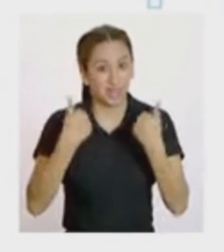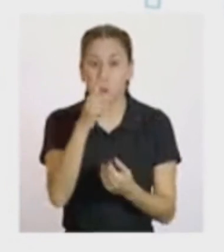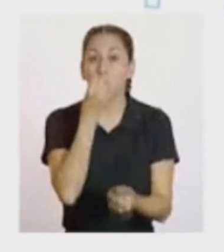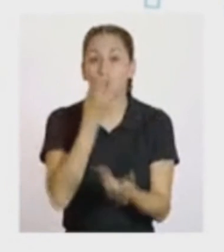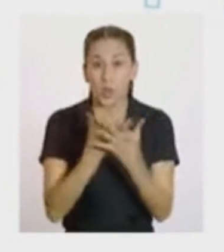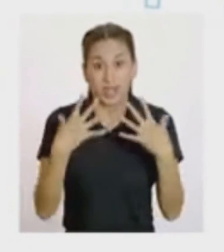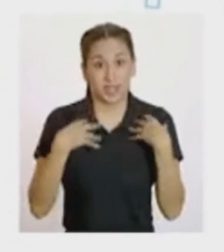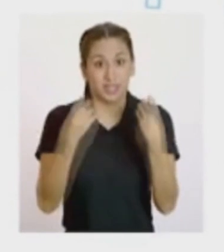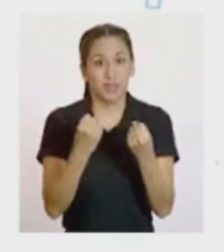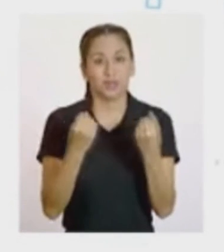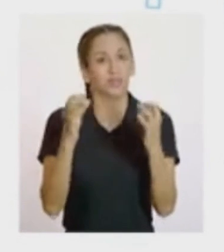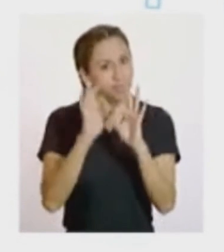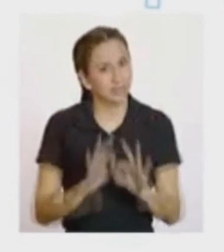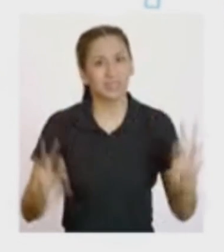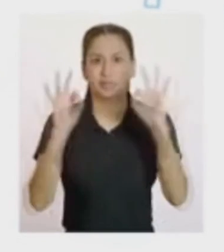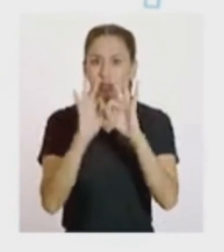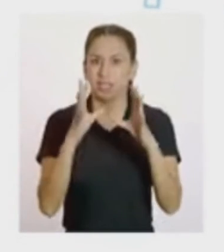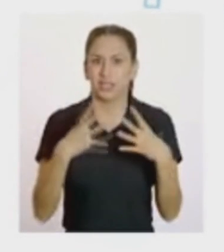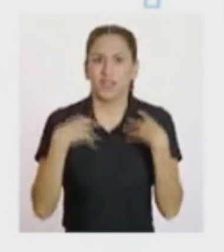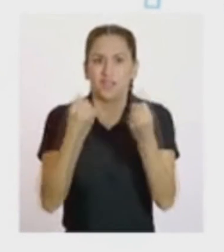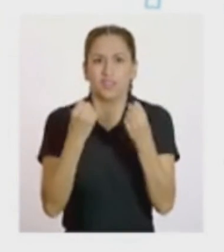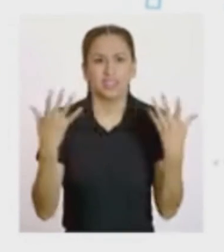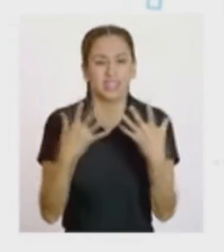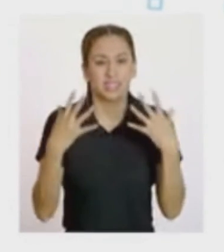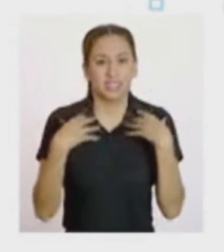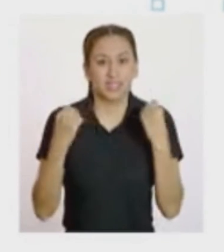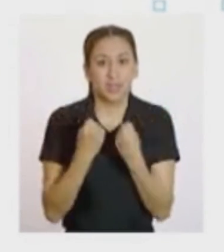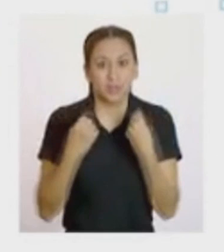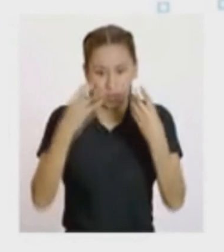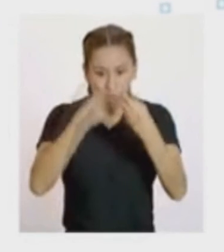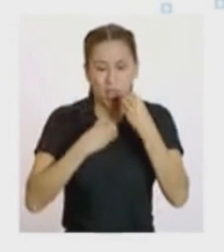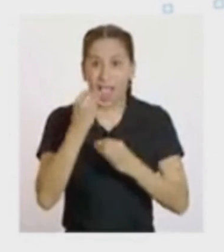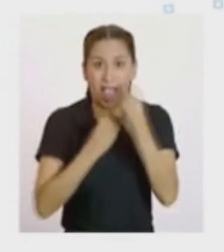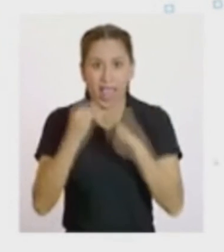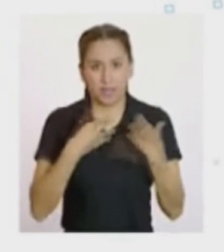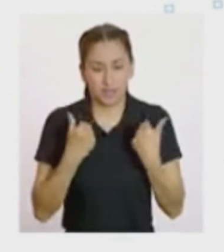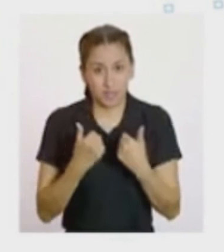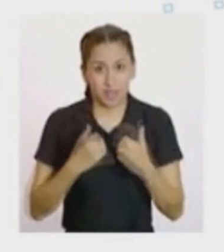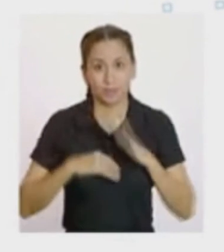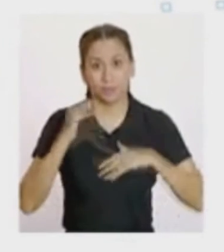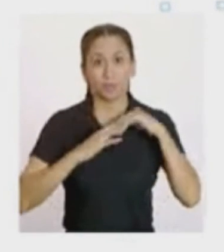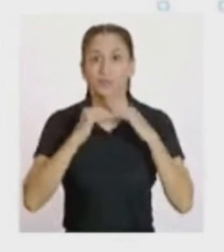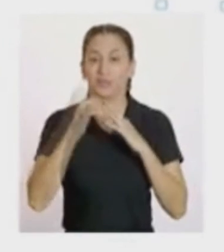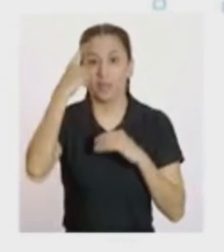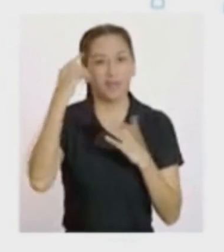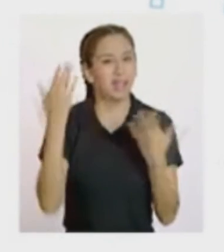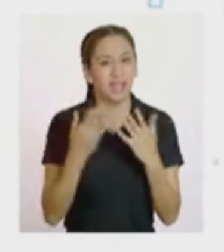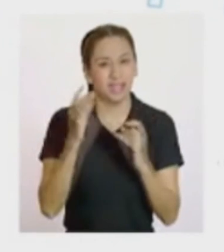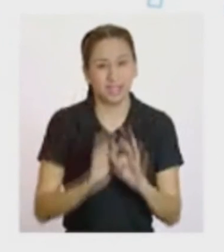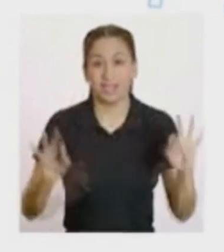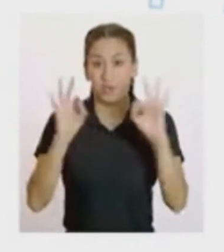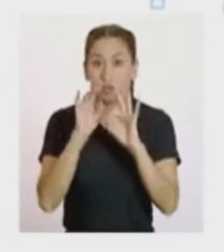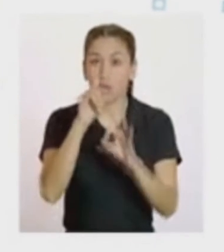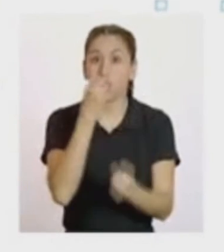una buena salud es fundamental que fortalezcamos nuestro sistema inmunológico, para lo cual es muy